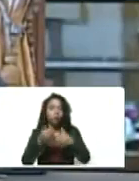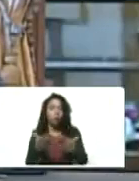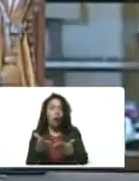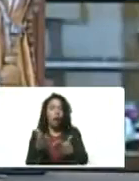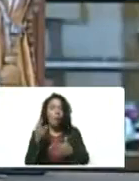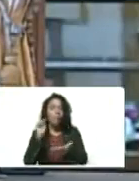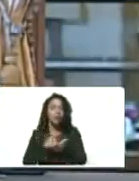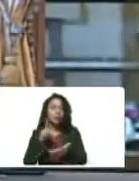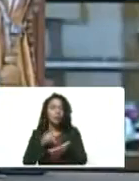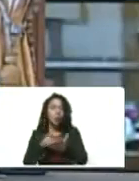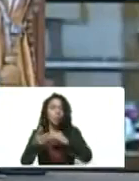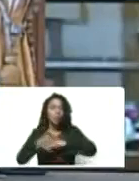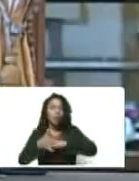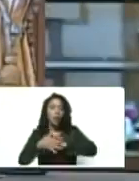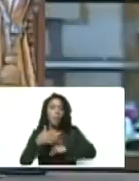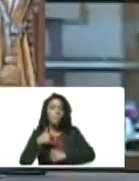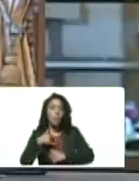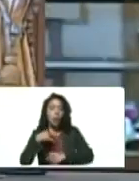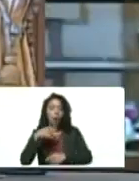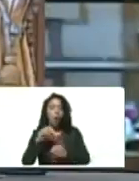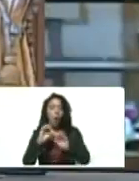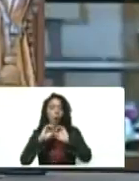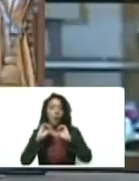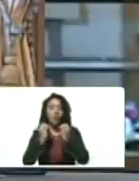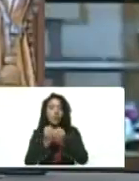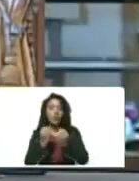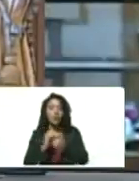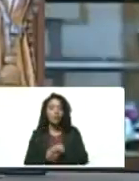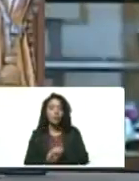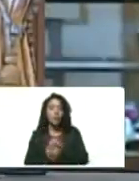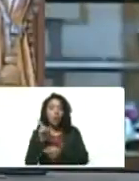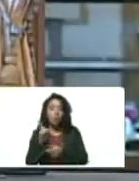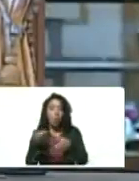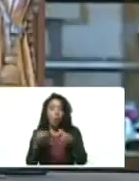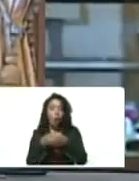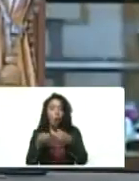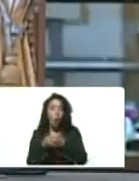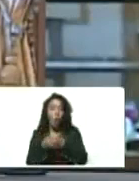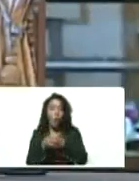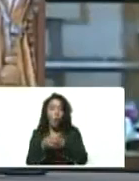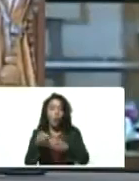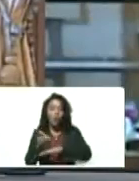miembros técnicos de mi oficina y los miembros de su gobierno